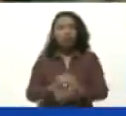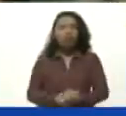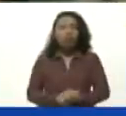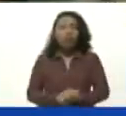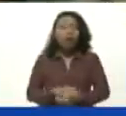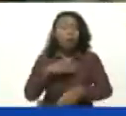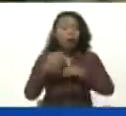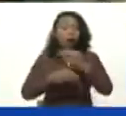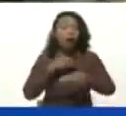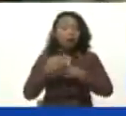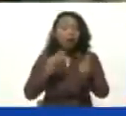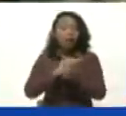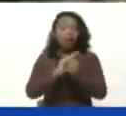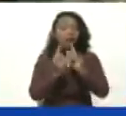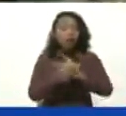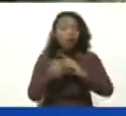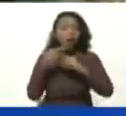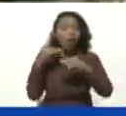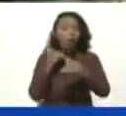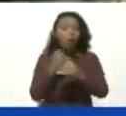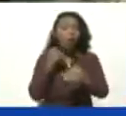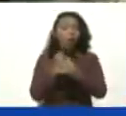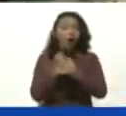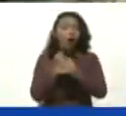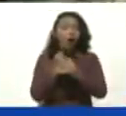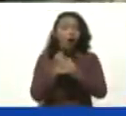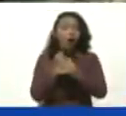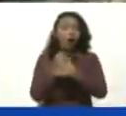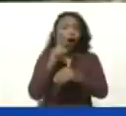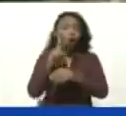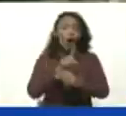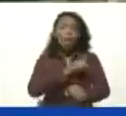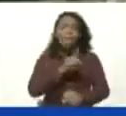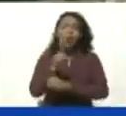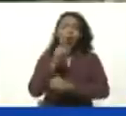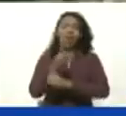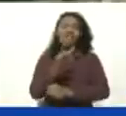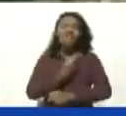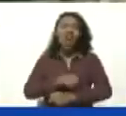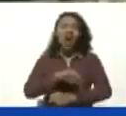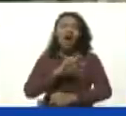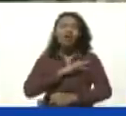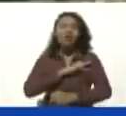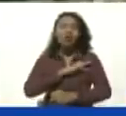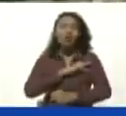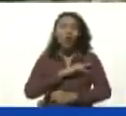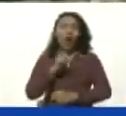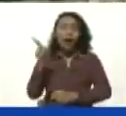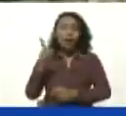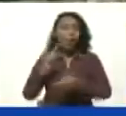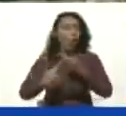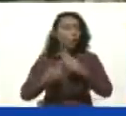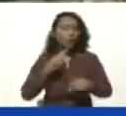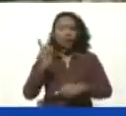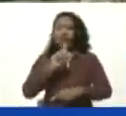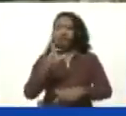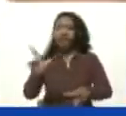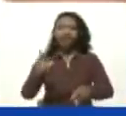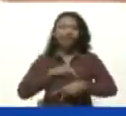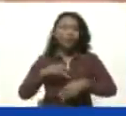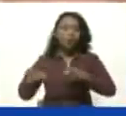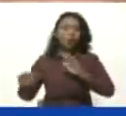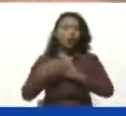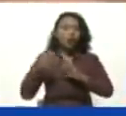para que se convirtiera en un acusador falso. Cosa que él jamás aceptó, contra